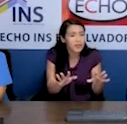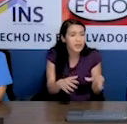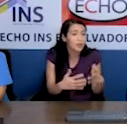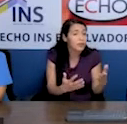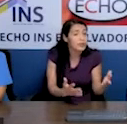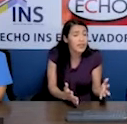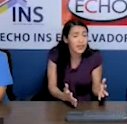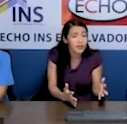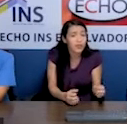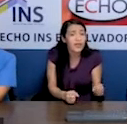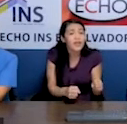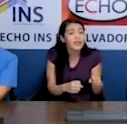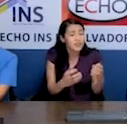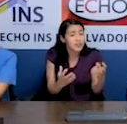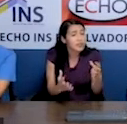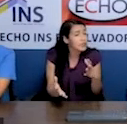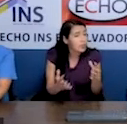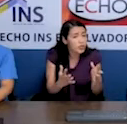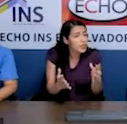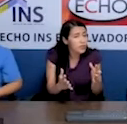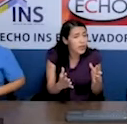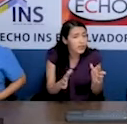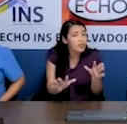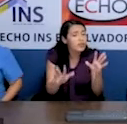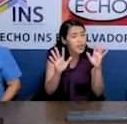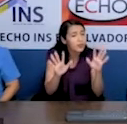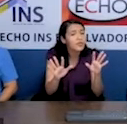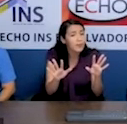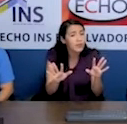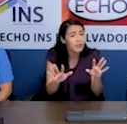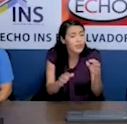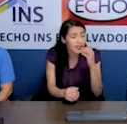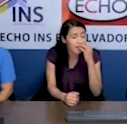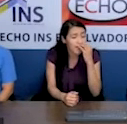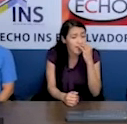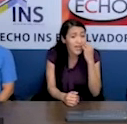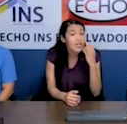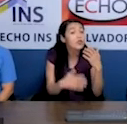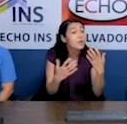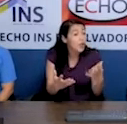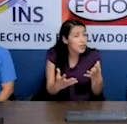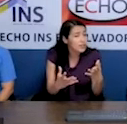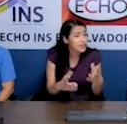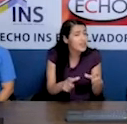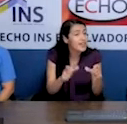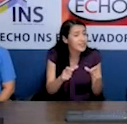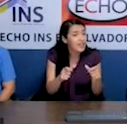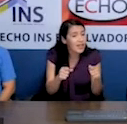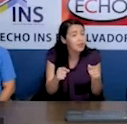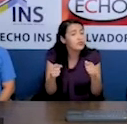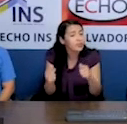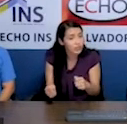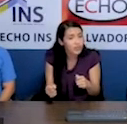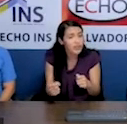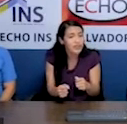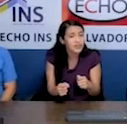lo recomiendan. Oxígeno, restricción de sodio y diuréticos según la patología de base, trombólisis si es